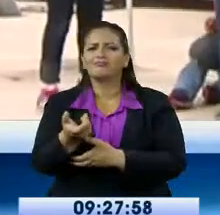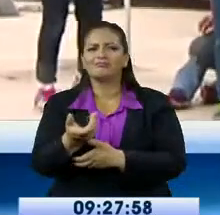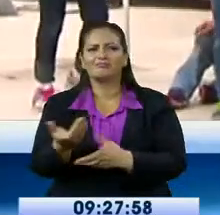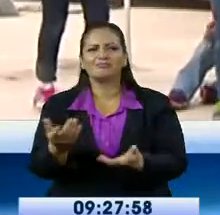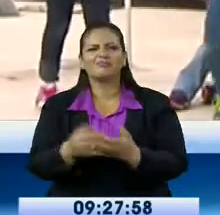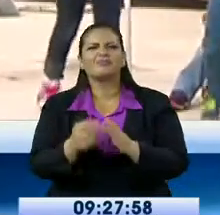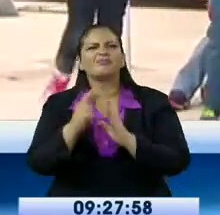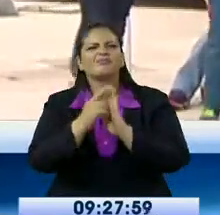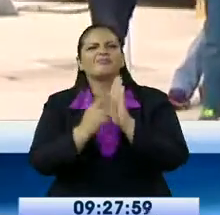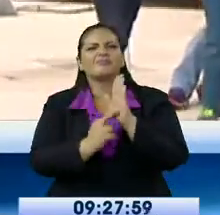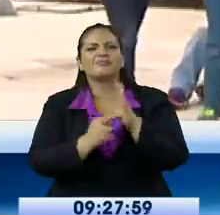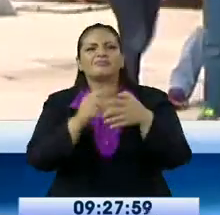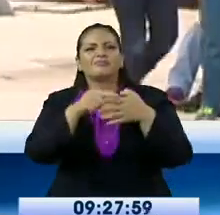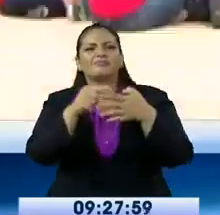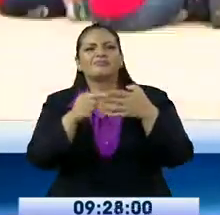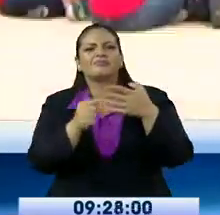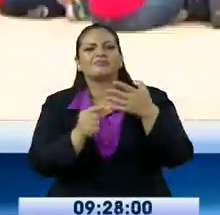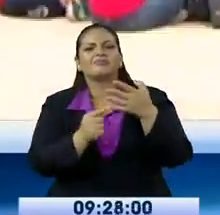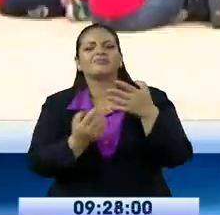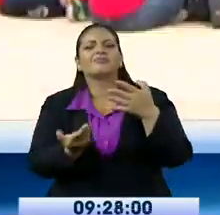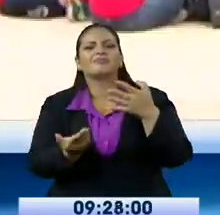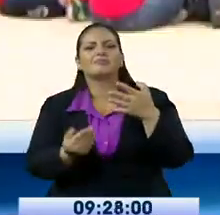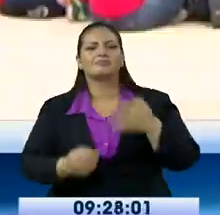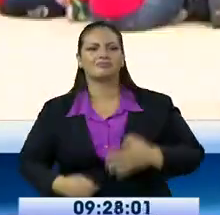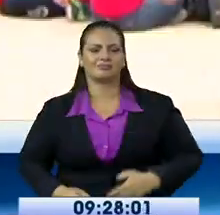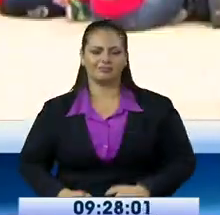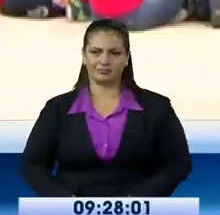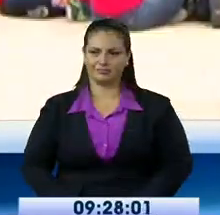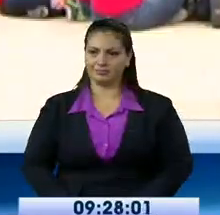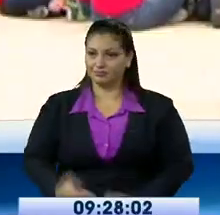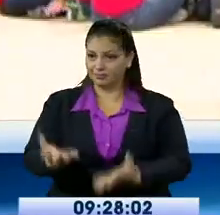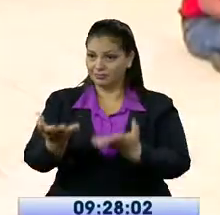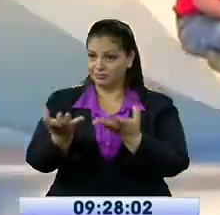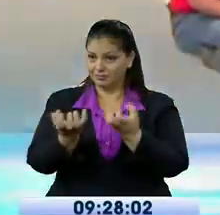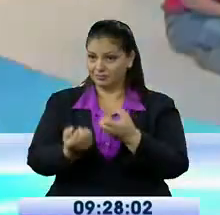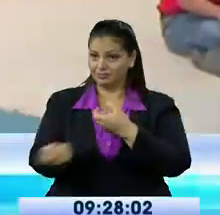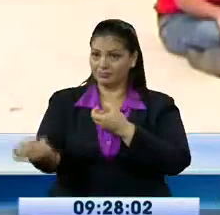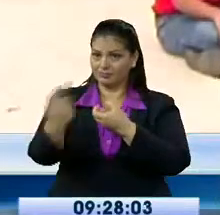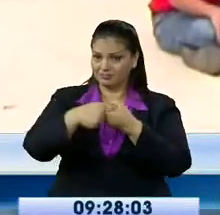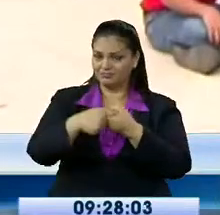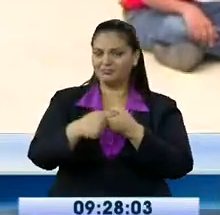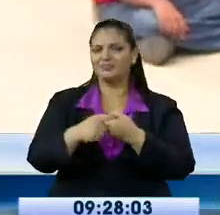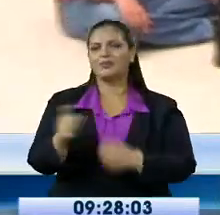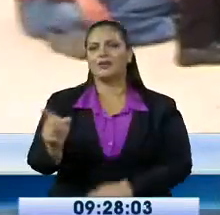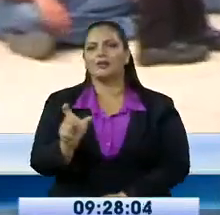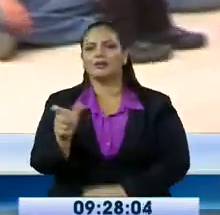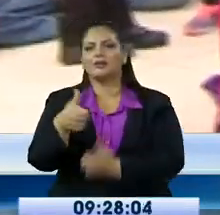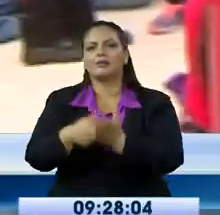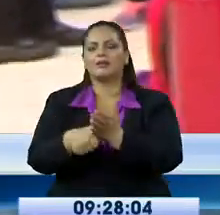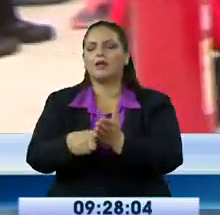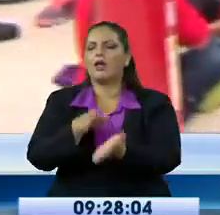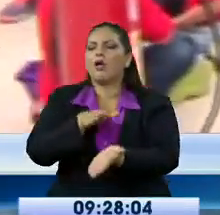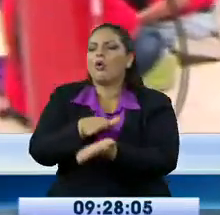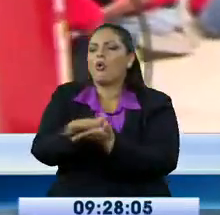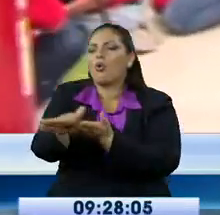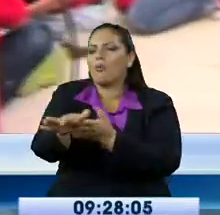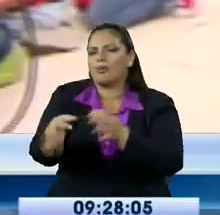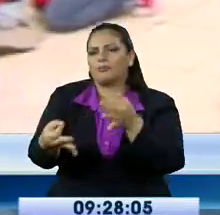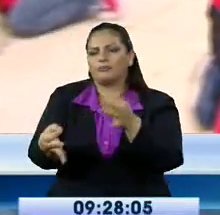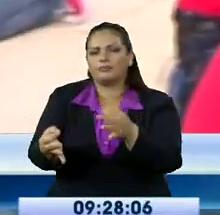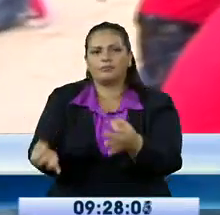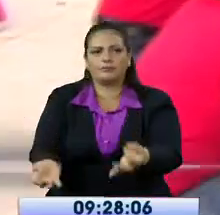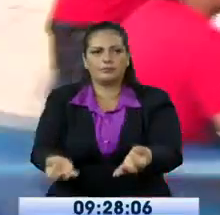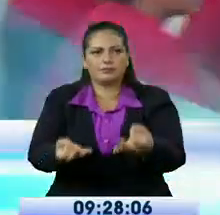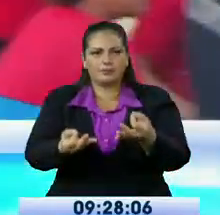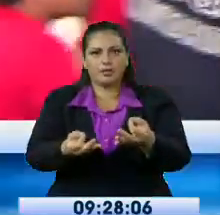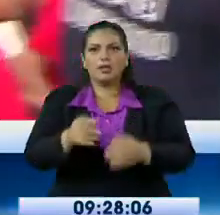ser parte de él son mínimos. Al momento de la inscripción solicitamos una copia de cédula, tanto del menor como copia de cédula